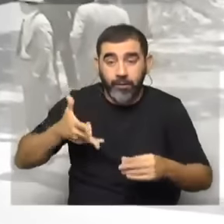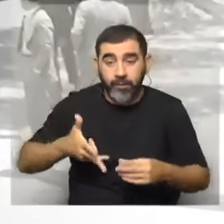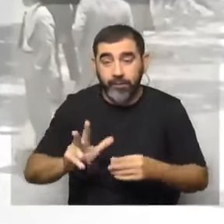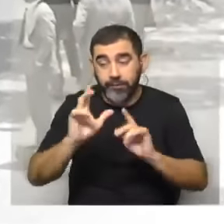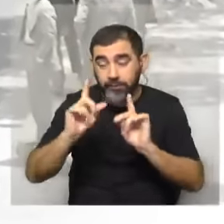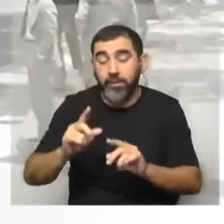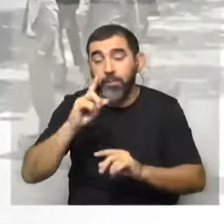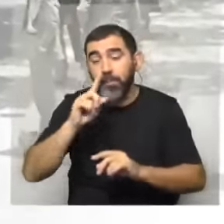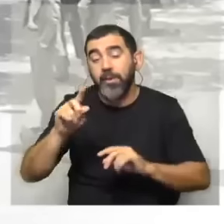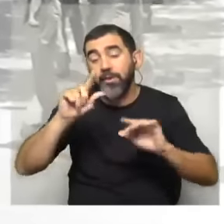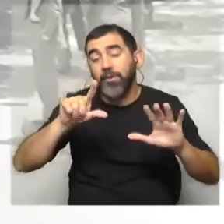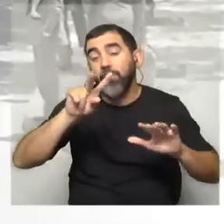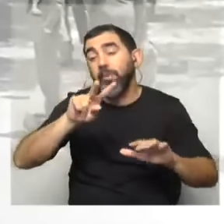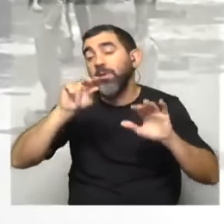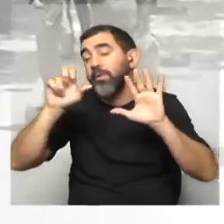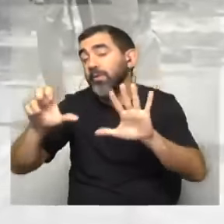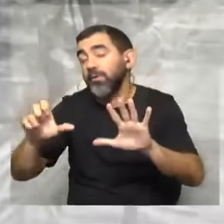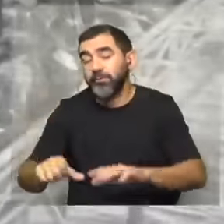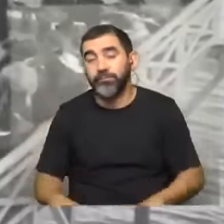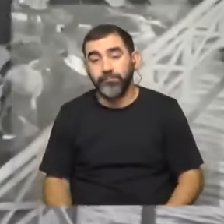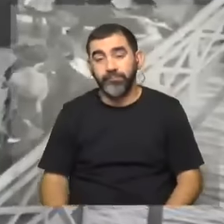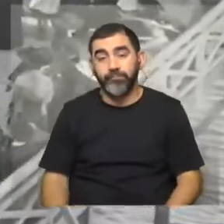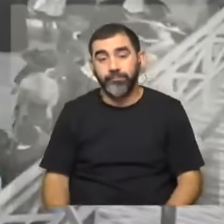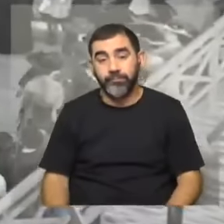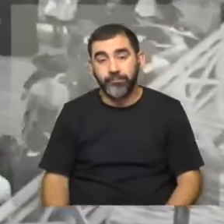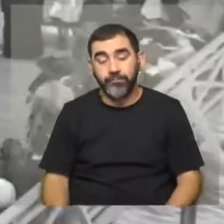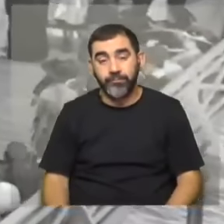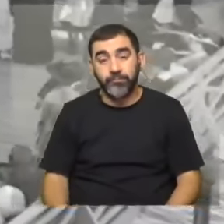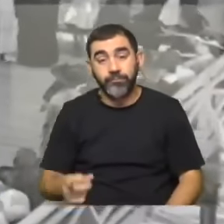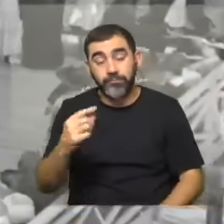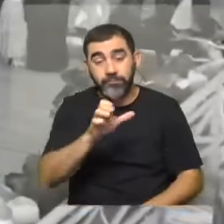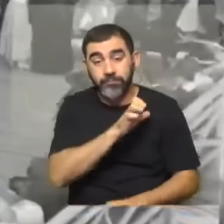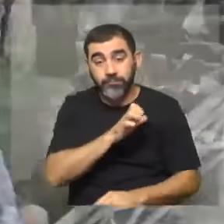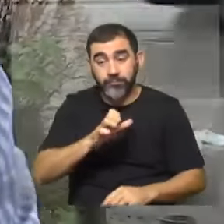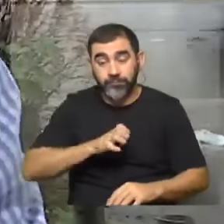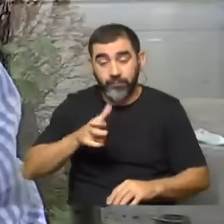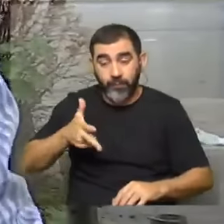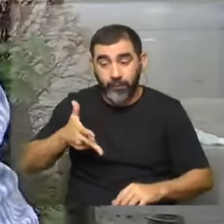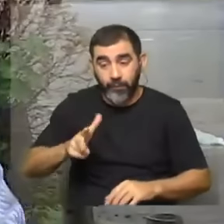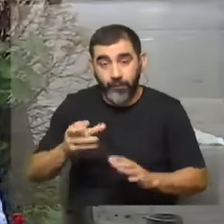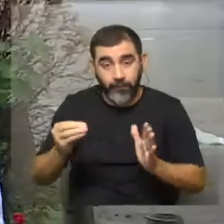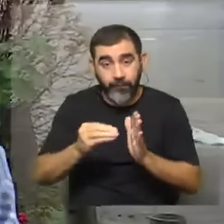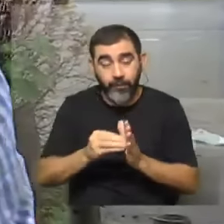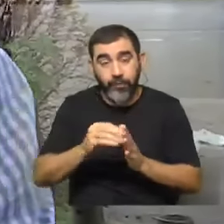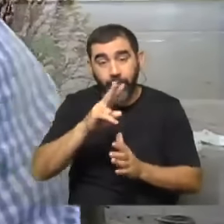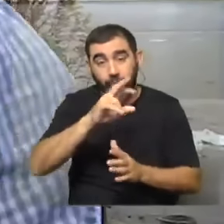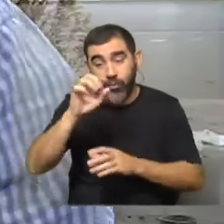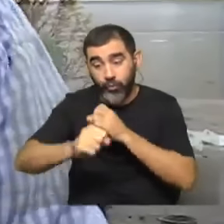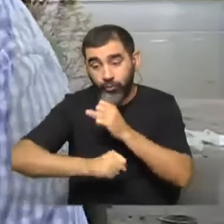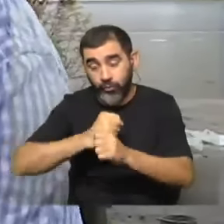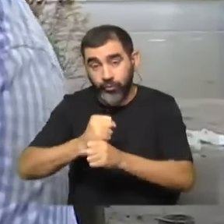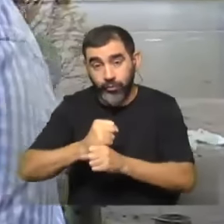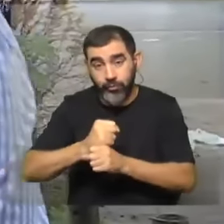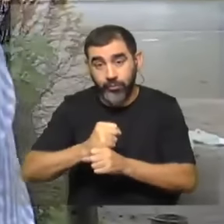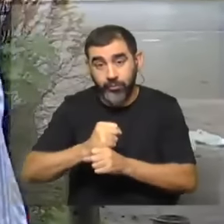de 1726 pero una vez que el estado adoptó una fecha no que festejó los 200 años que